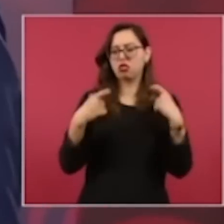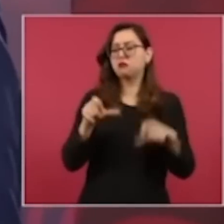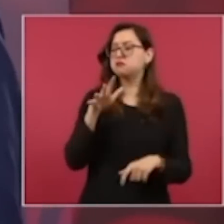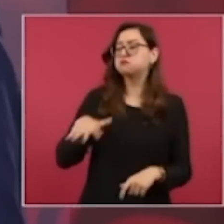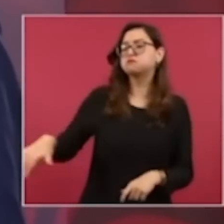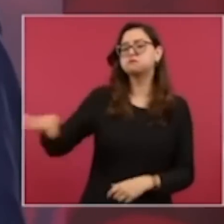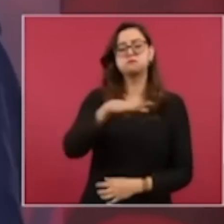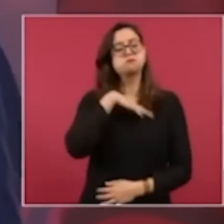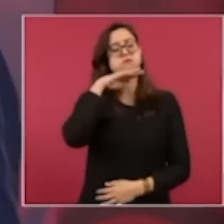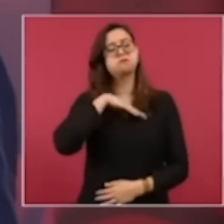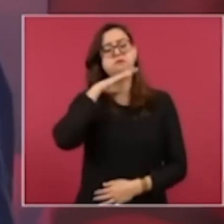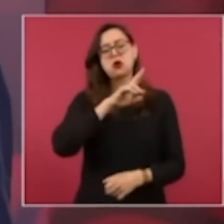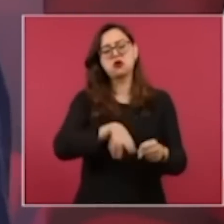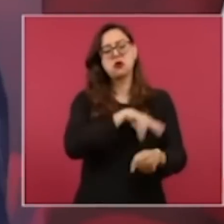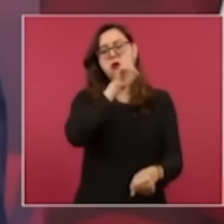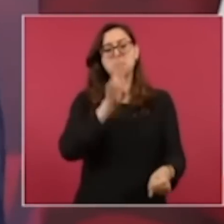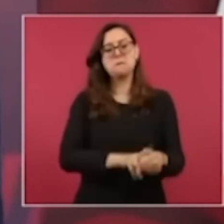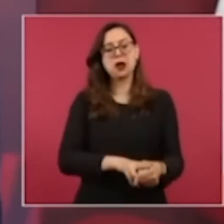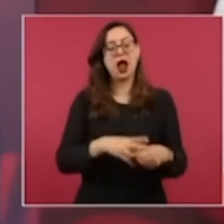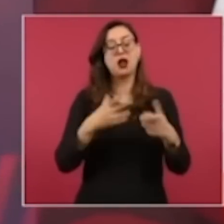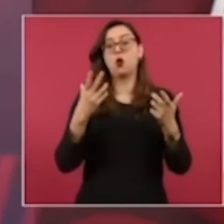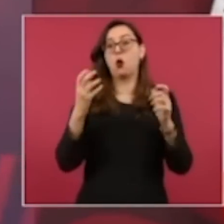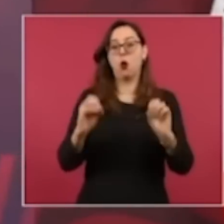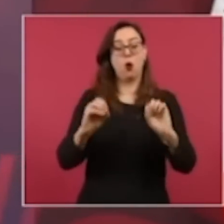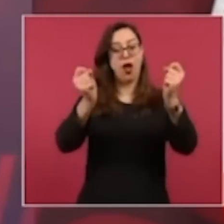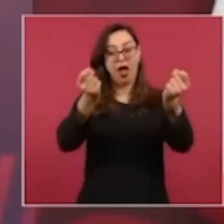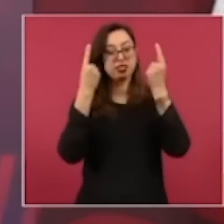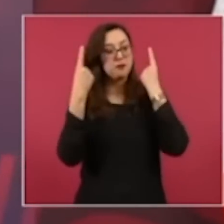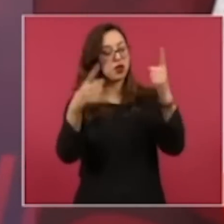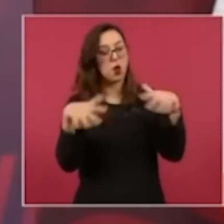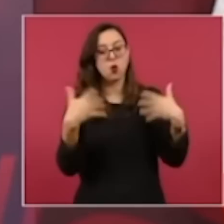y hasta se le celebre,